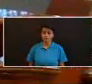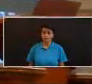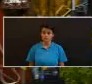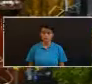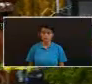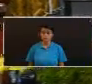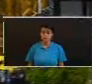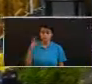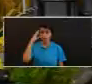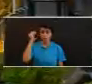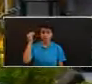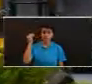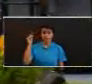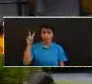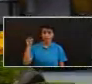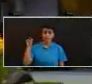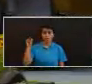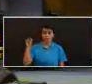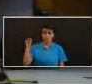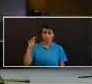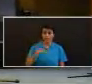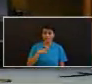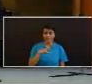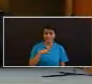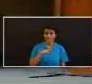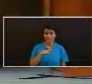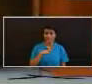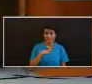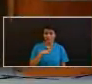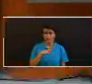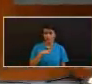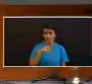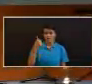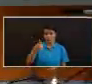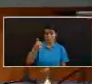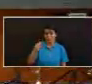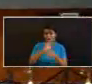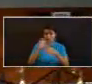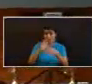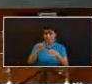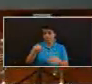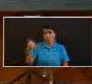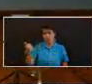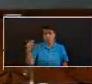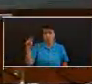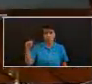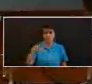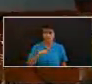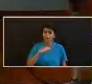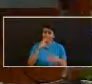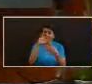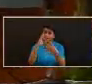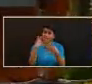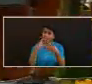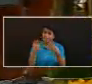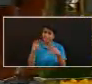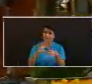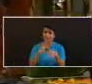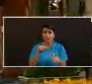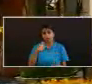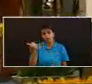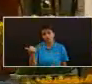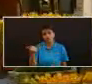Porque no tengo las cualidades quizás de otros. No tengo las características de